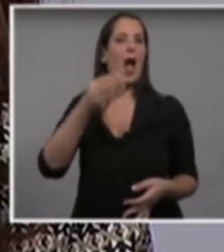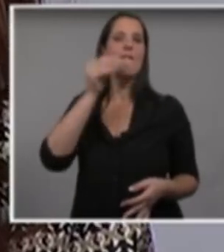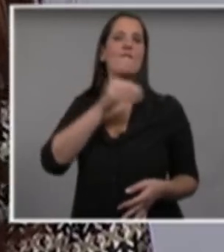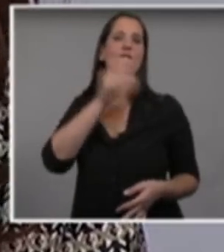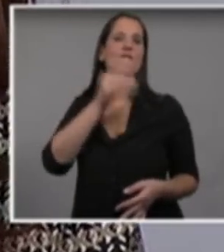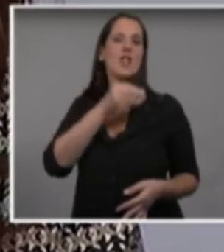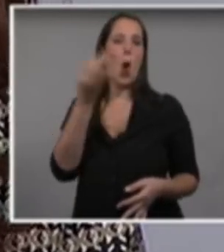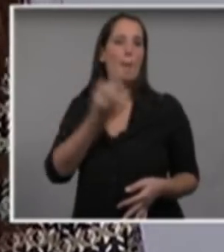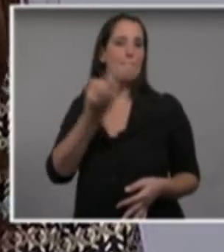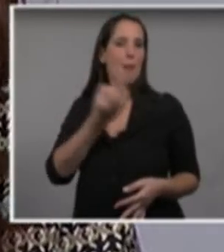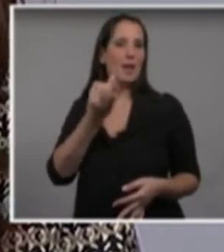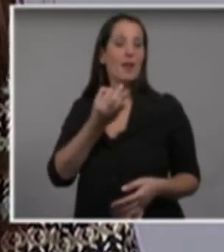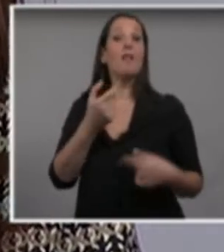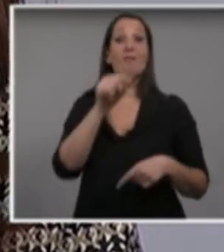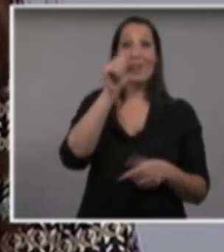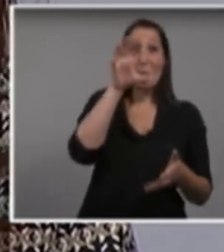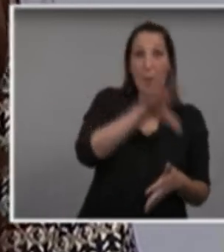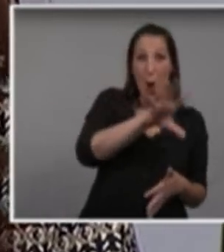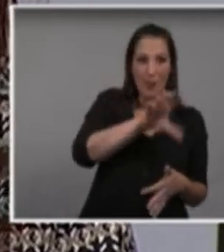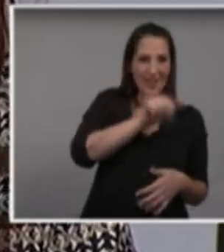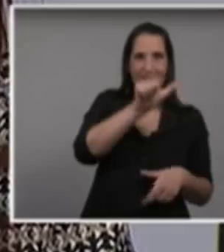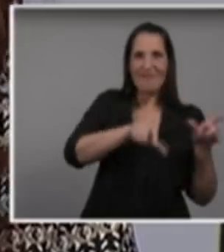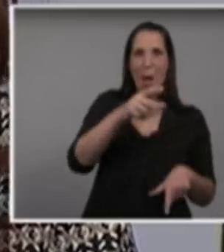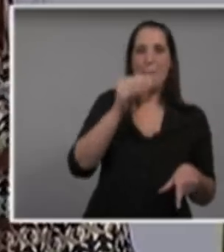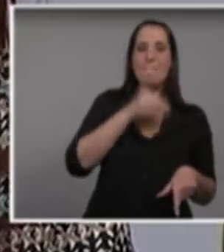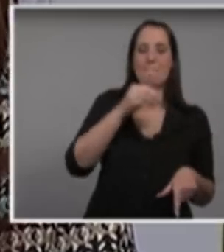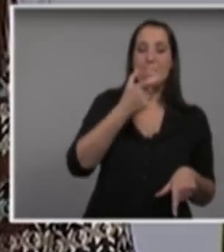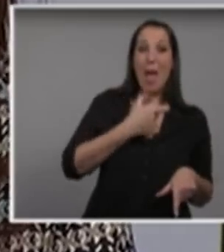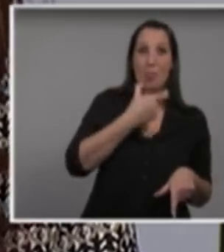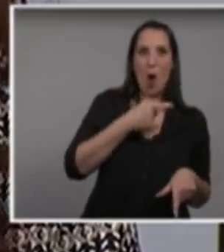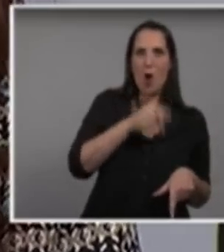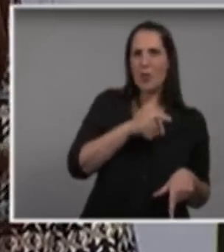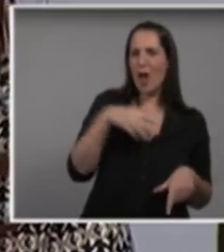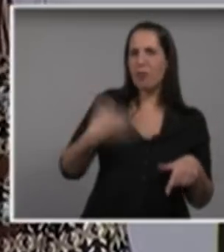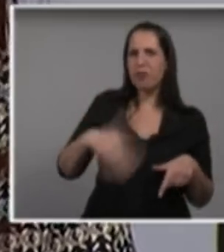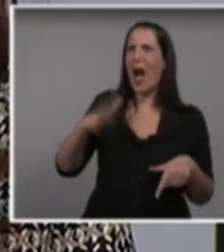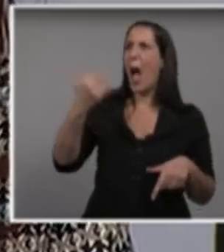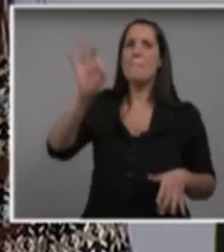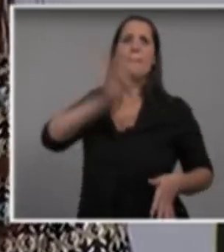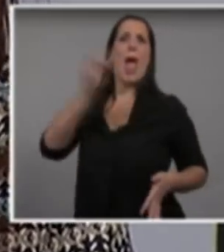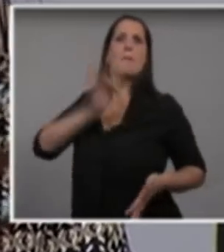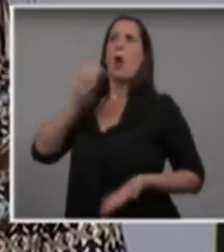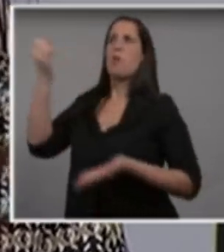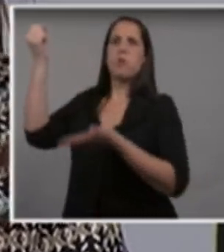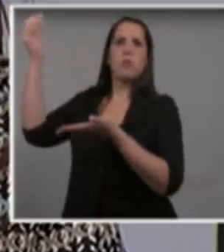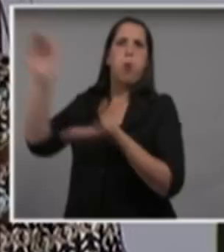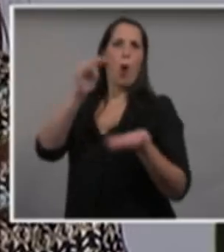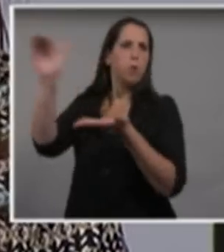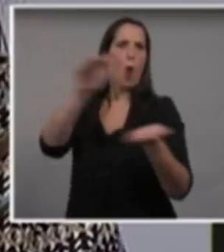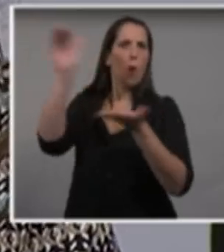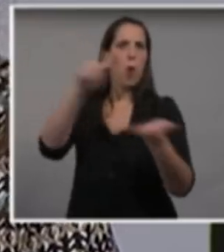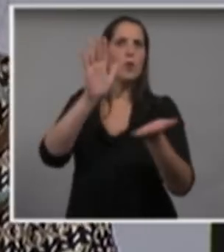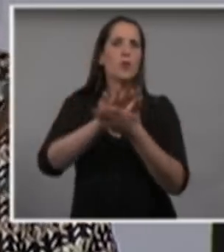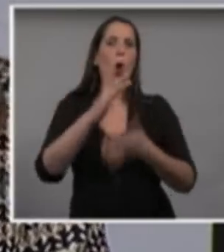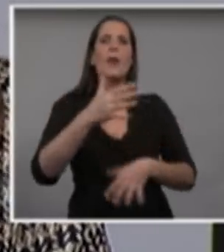mendocinos, tienen el orgullo de ser acreedores de los mejores premios internacionales en materia de vinos premium